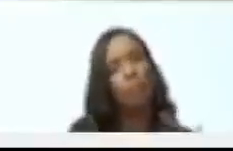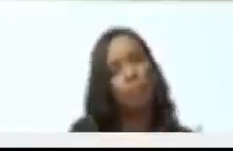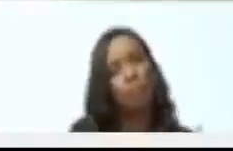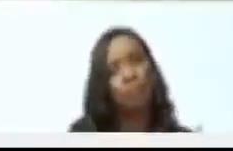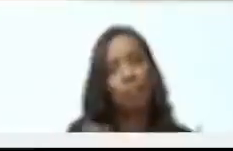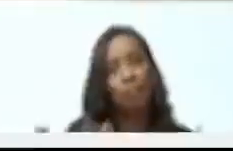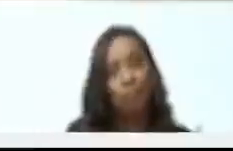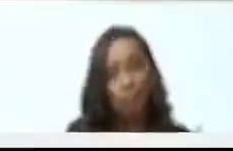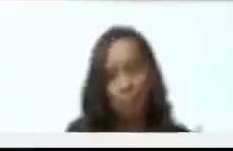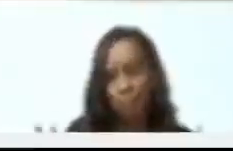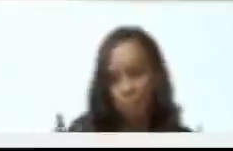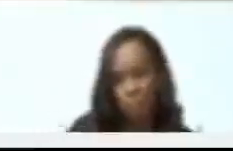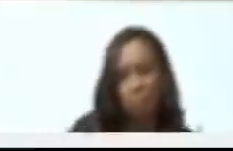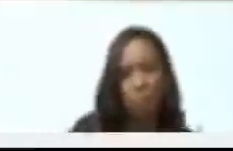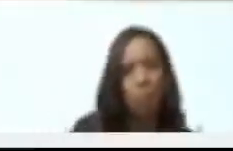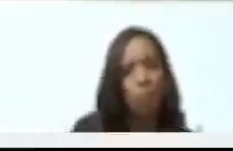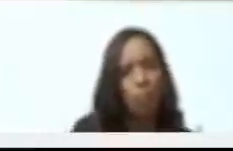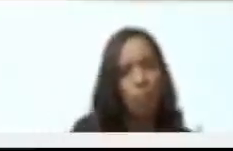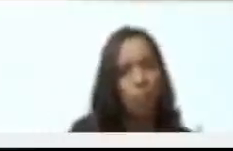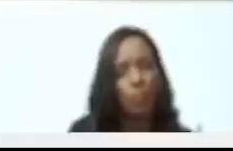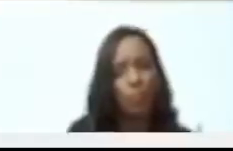Pasamos ahora